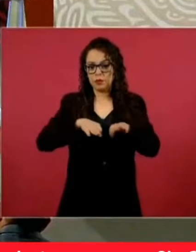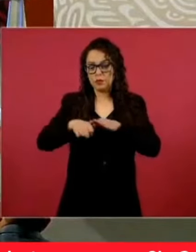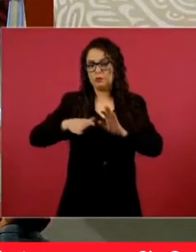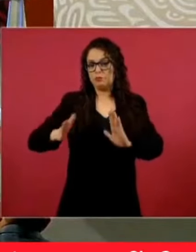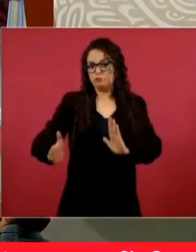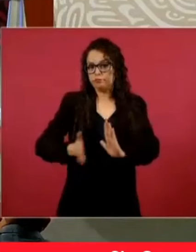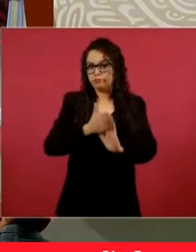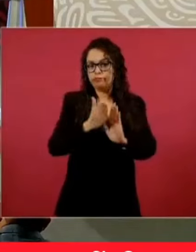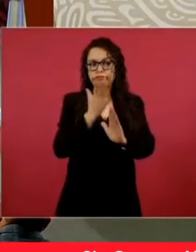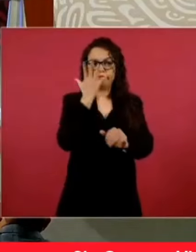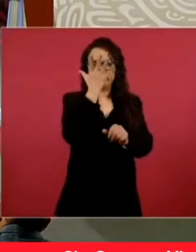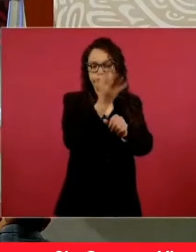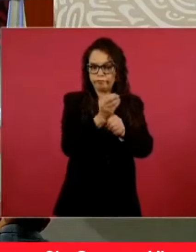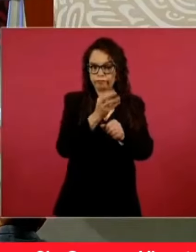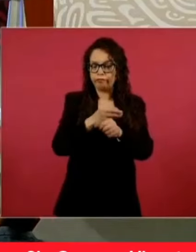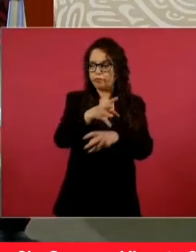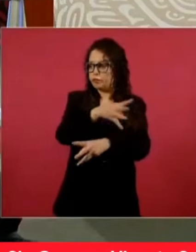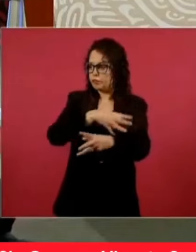presidente